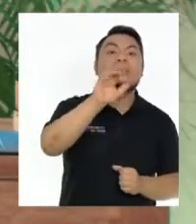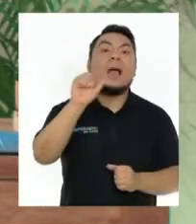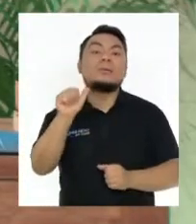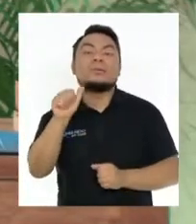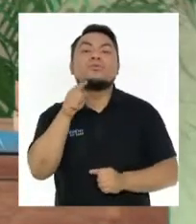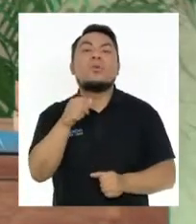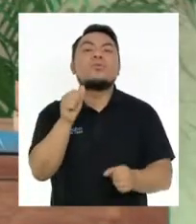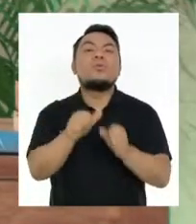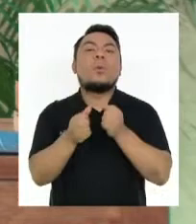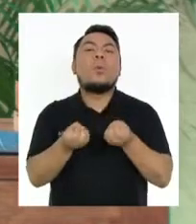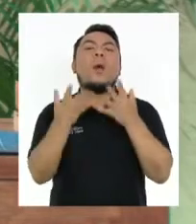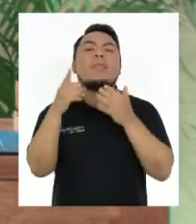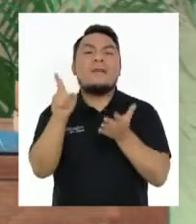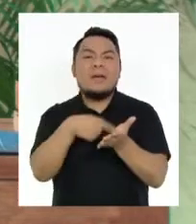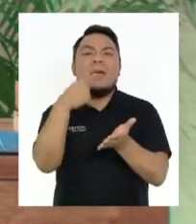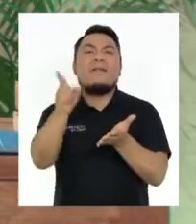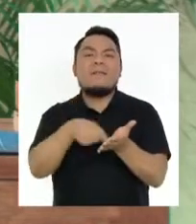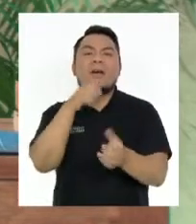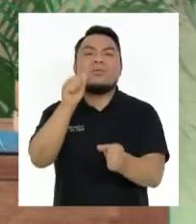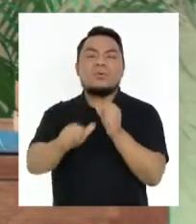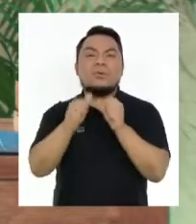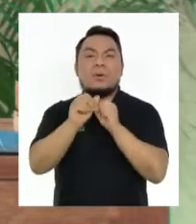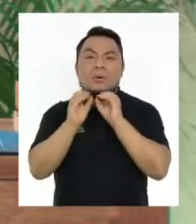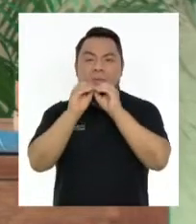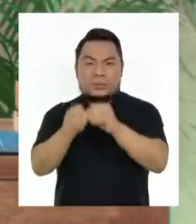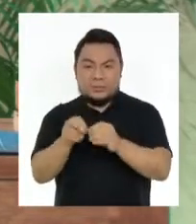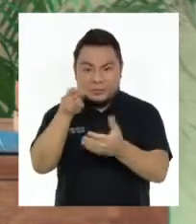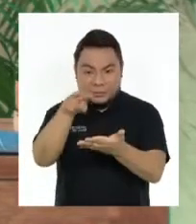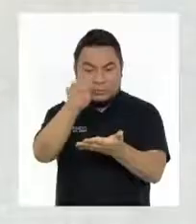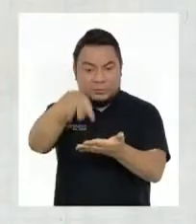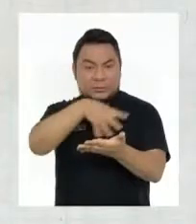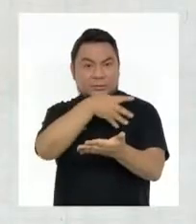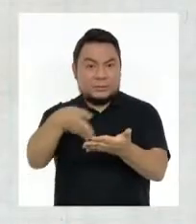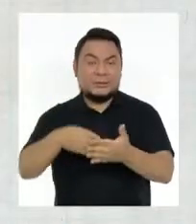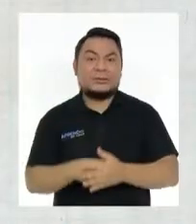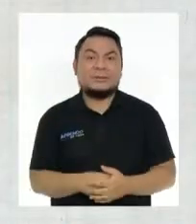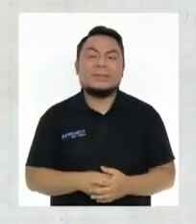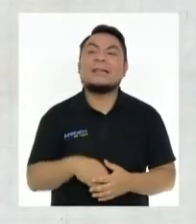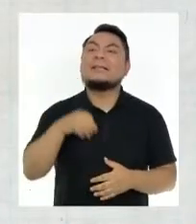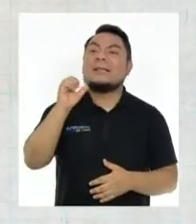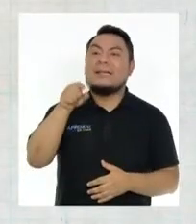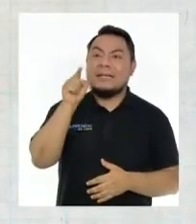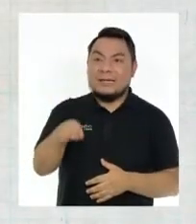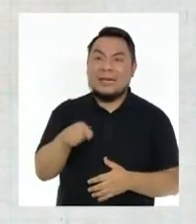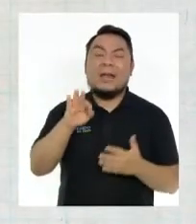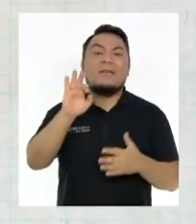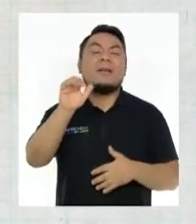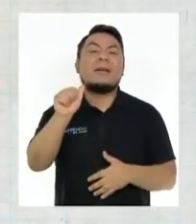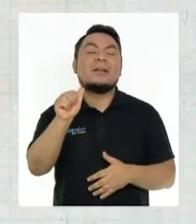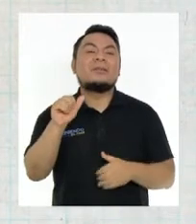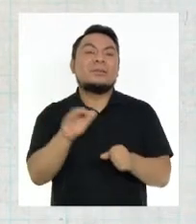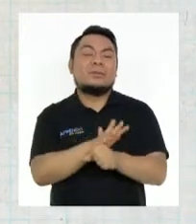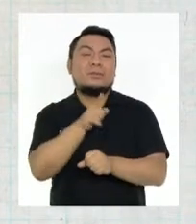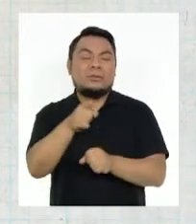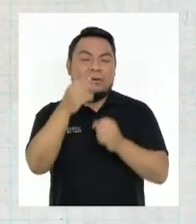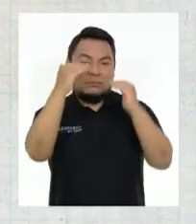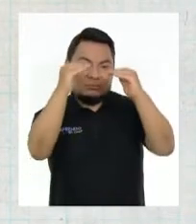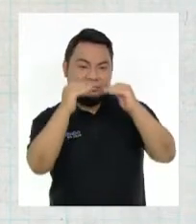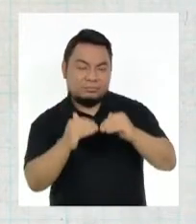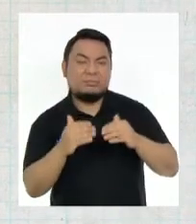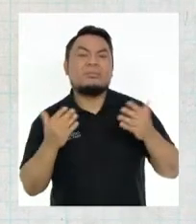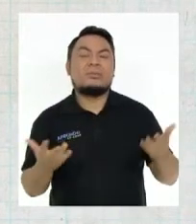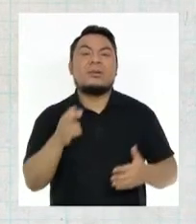número de veces que aparece un determinado valor en nuestro estudio estadístico. Así, la frecuencia absoluta de nuestro intervalo